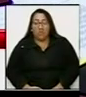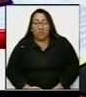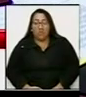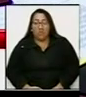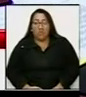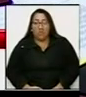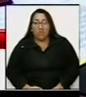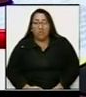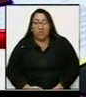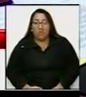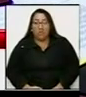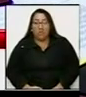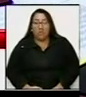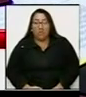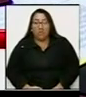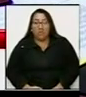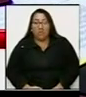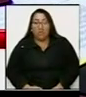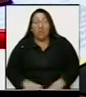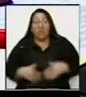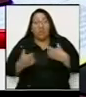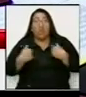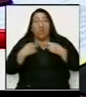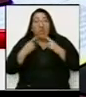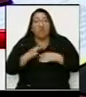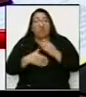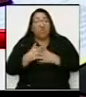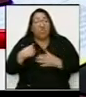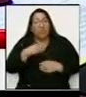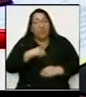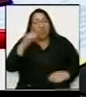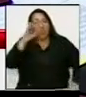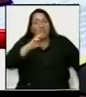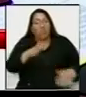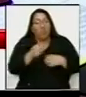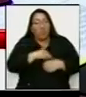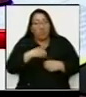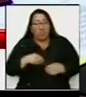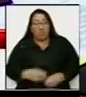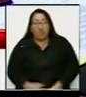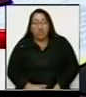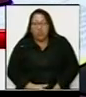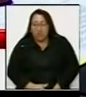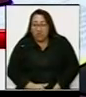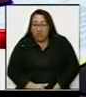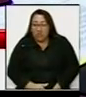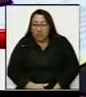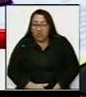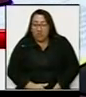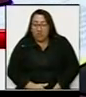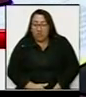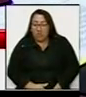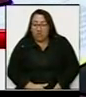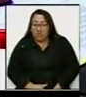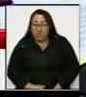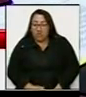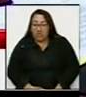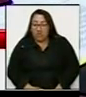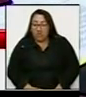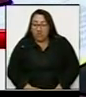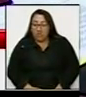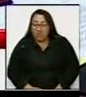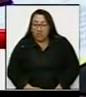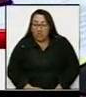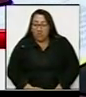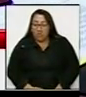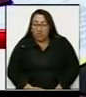pueda tener el resultado de eficacia y eficiencia para lo que estamos buscando en cuanto a los miembros de la Junta Nacional de Justicia, y por eso es que se